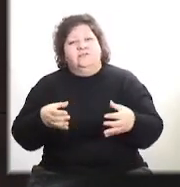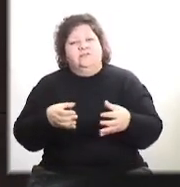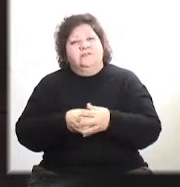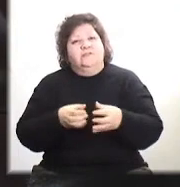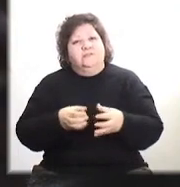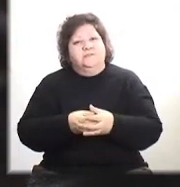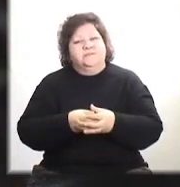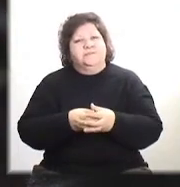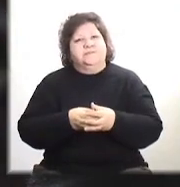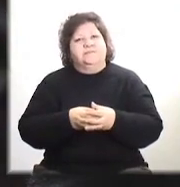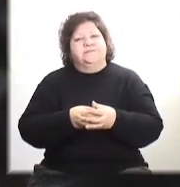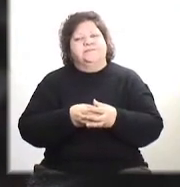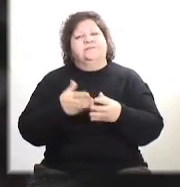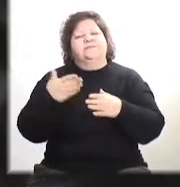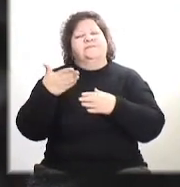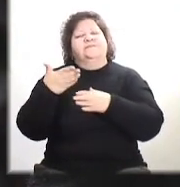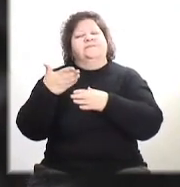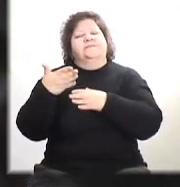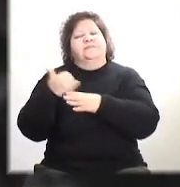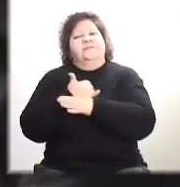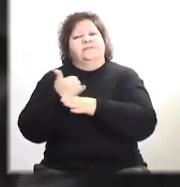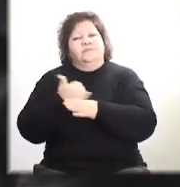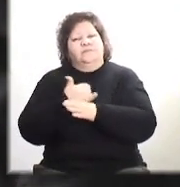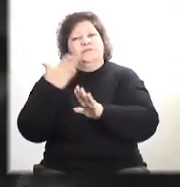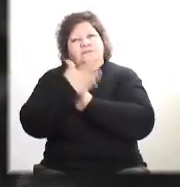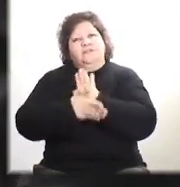del Instituto Nacional de Derechos Humanos